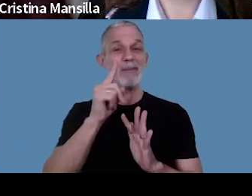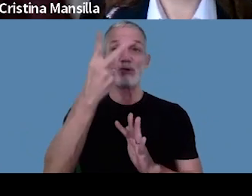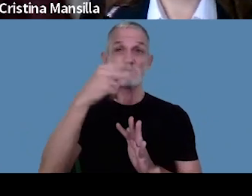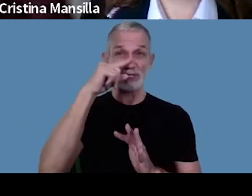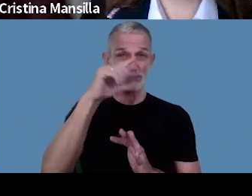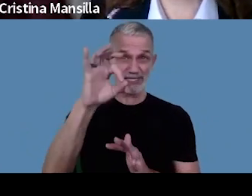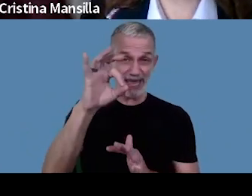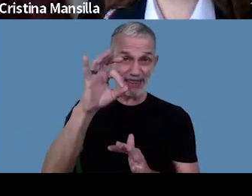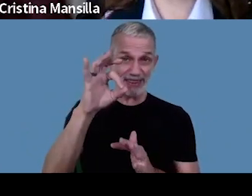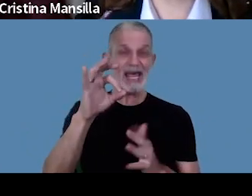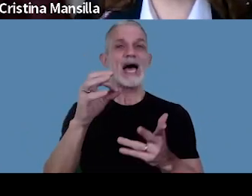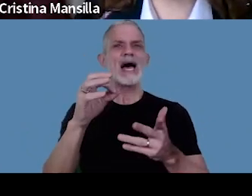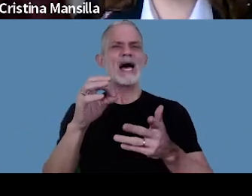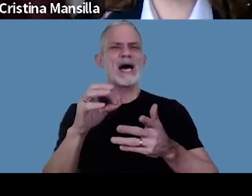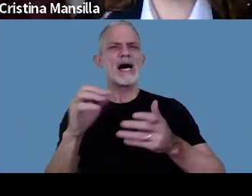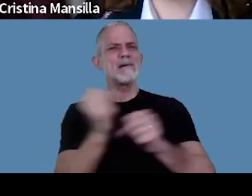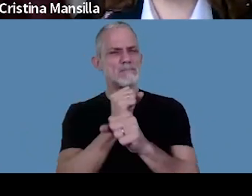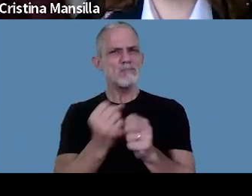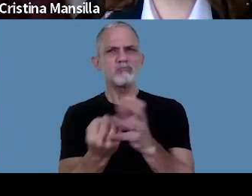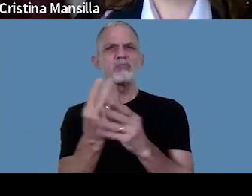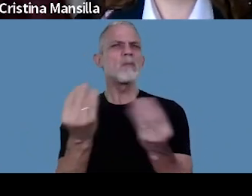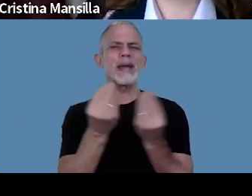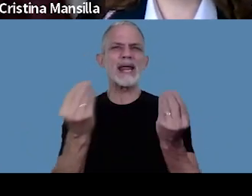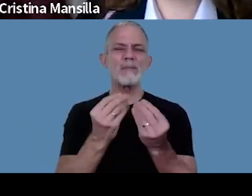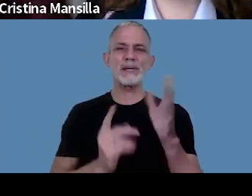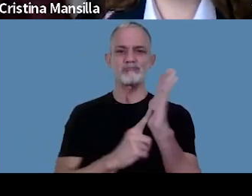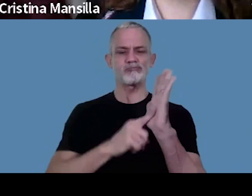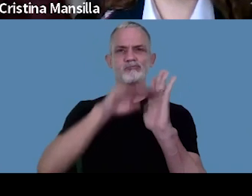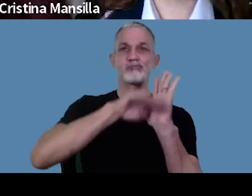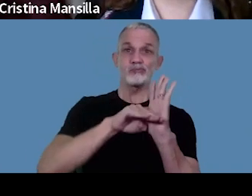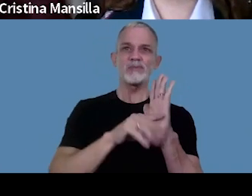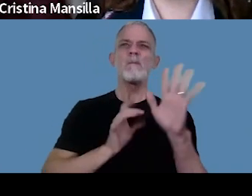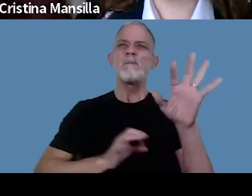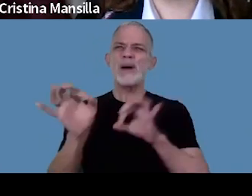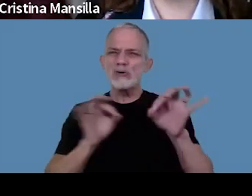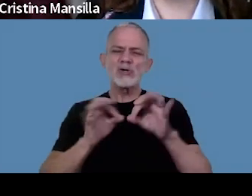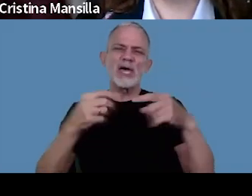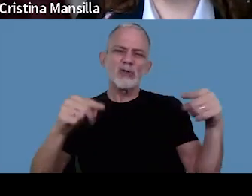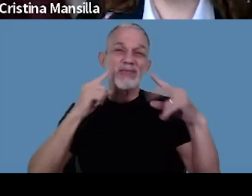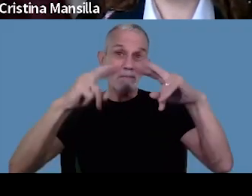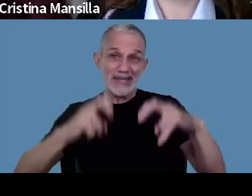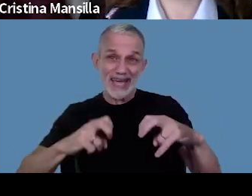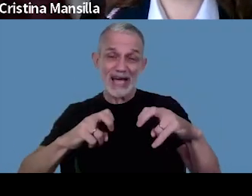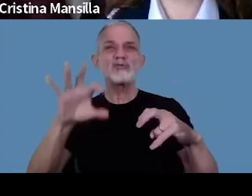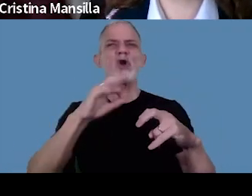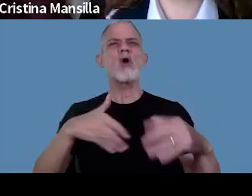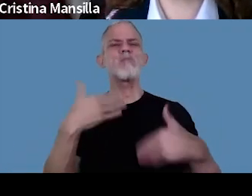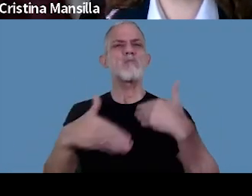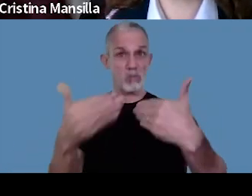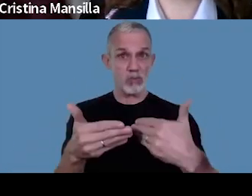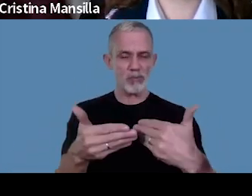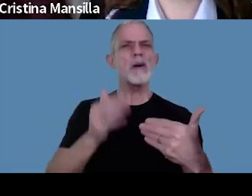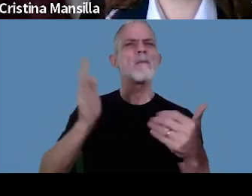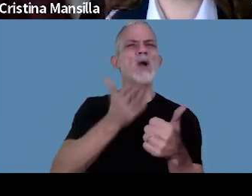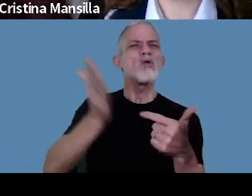26.270 para todos aquellos titulares de proyectos de investigación y o desarrollo, producción de